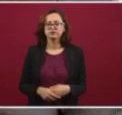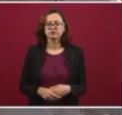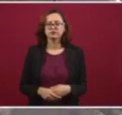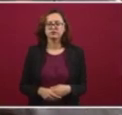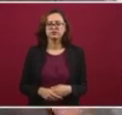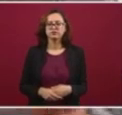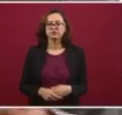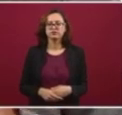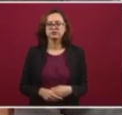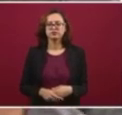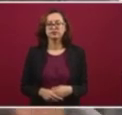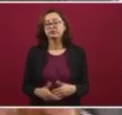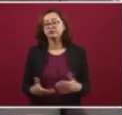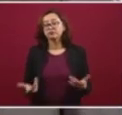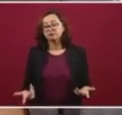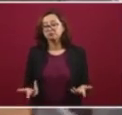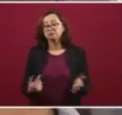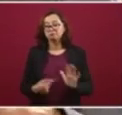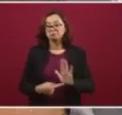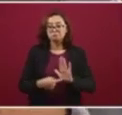que se conozcan,